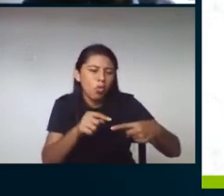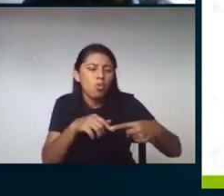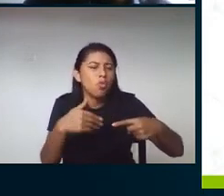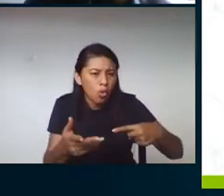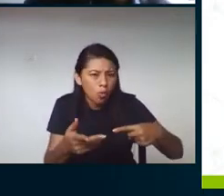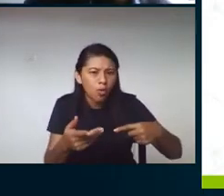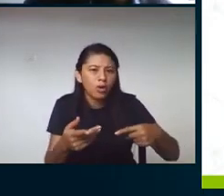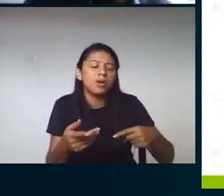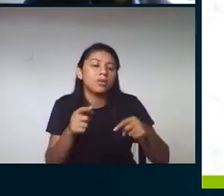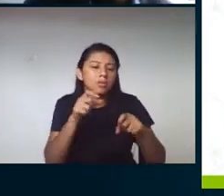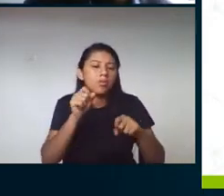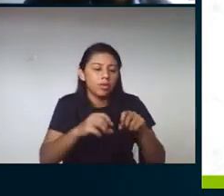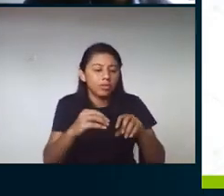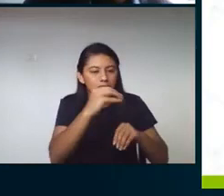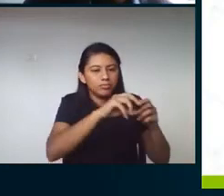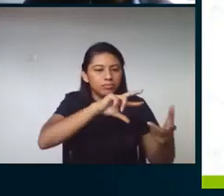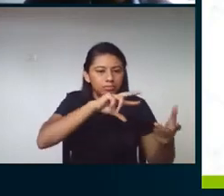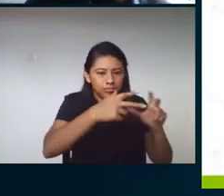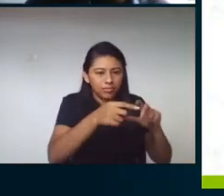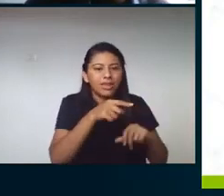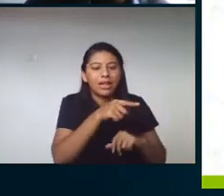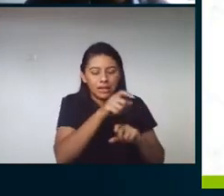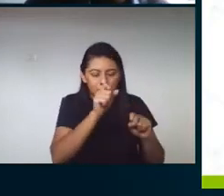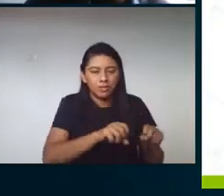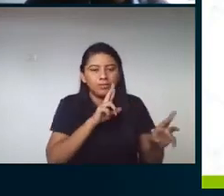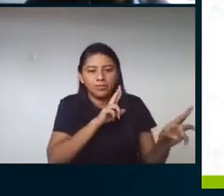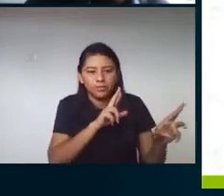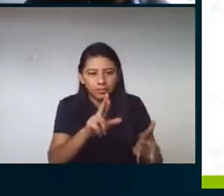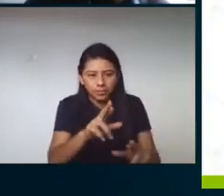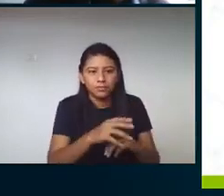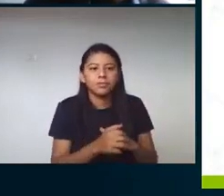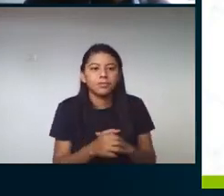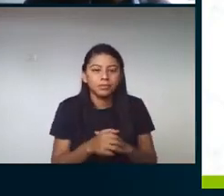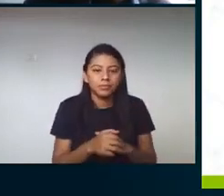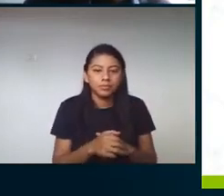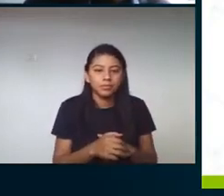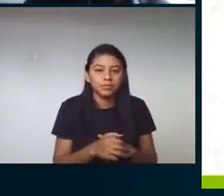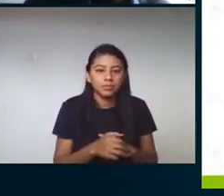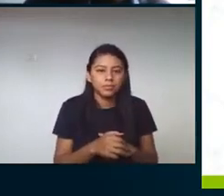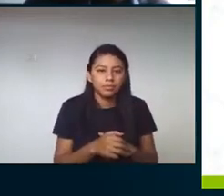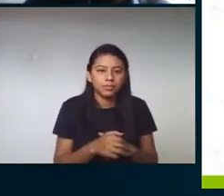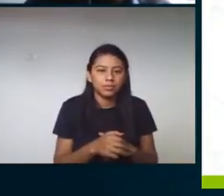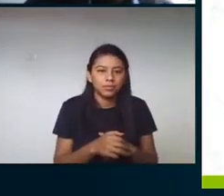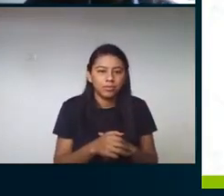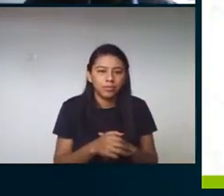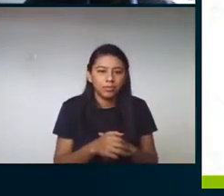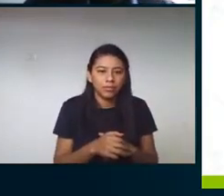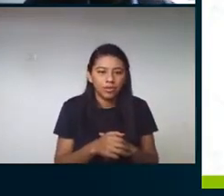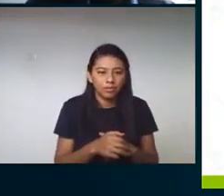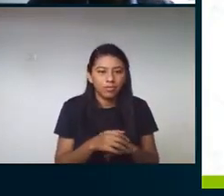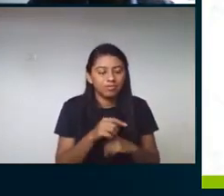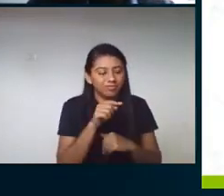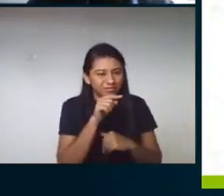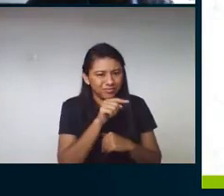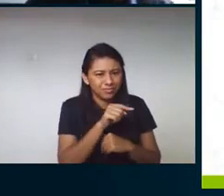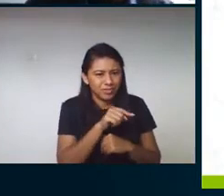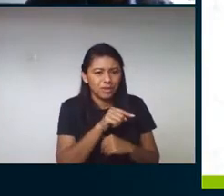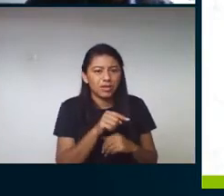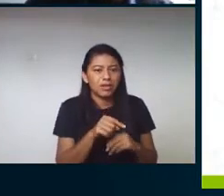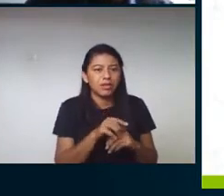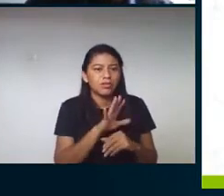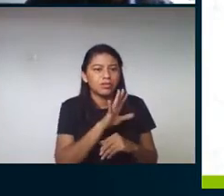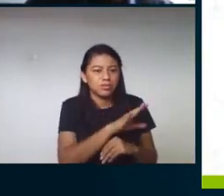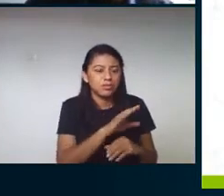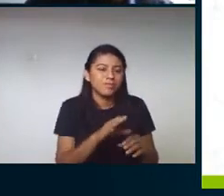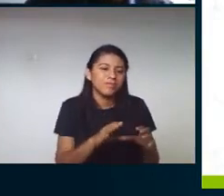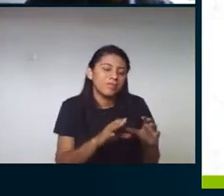newtoniano que caracteriza los lodos de las plantas de tratamiento de agua? Ese tipo de preguntas se puede responder con